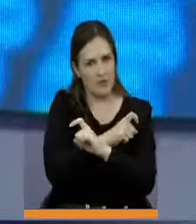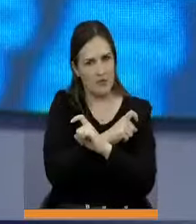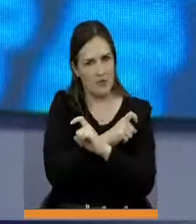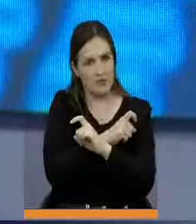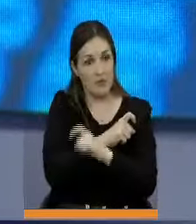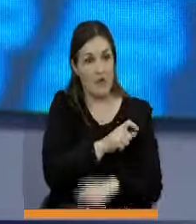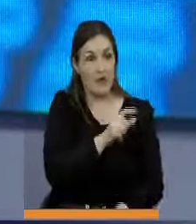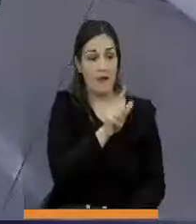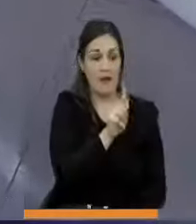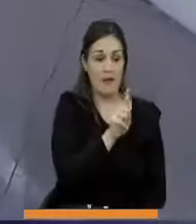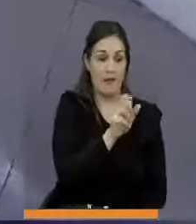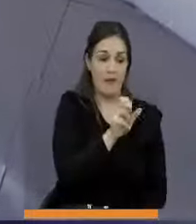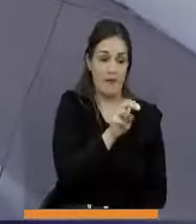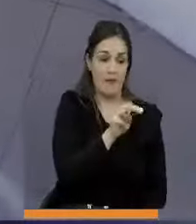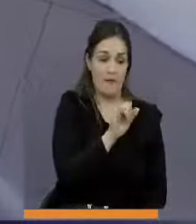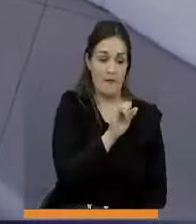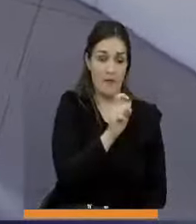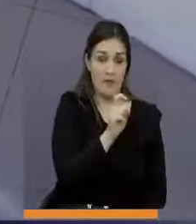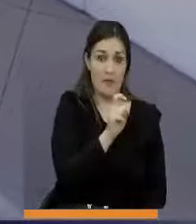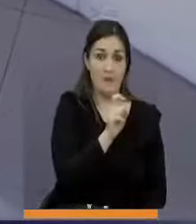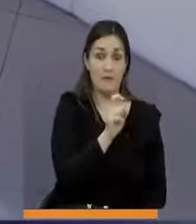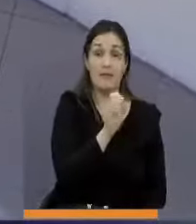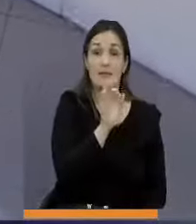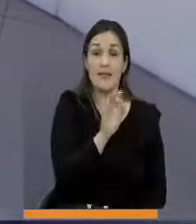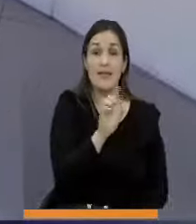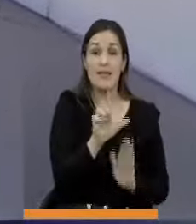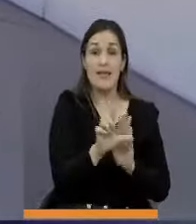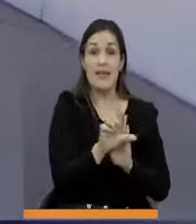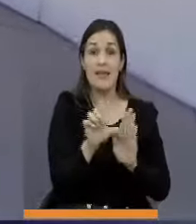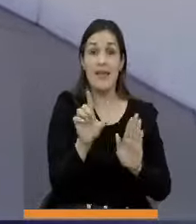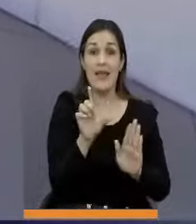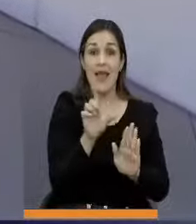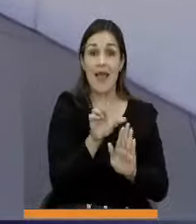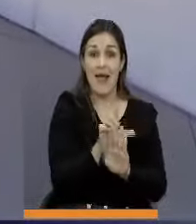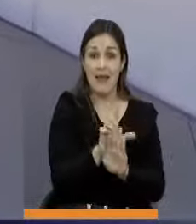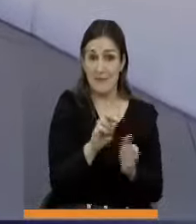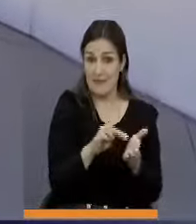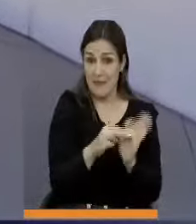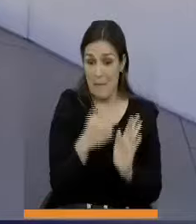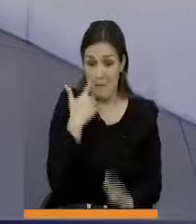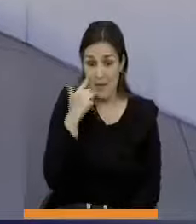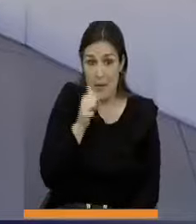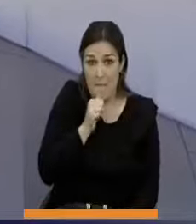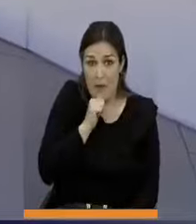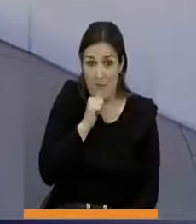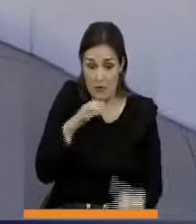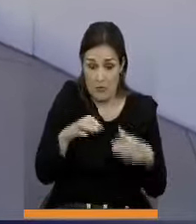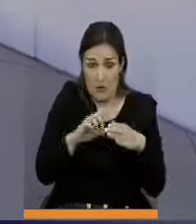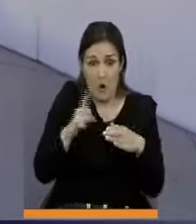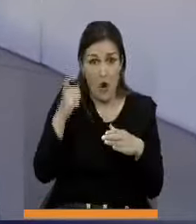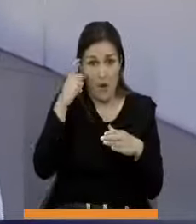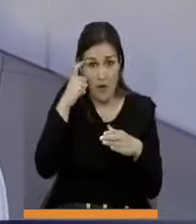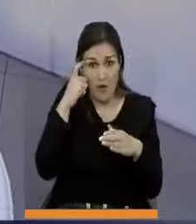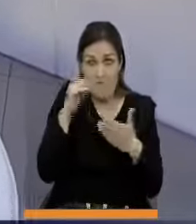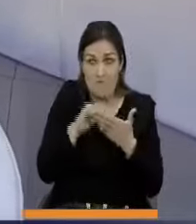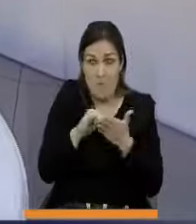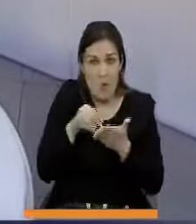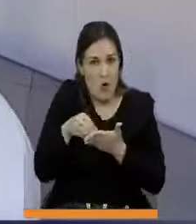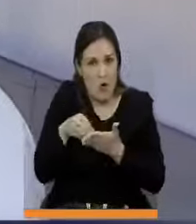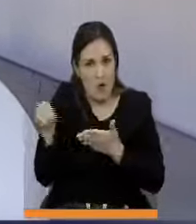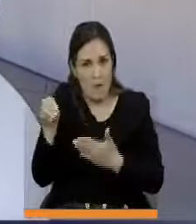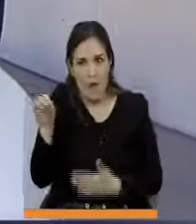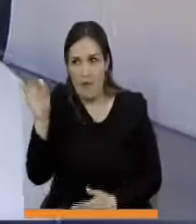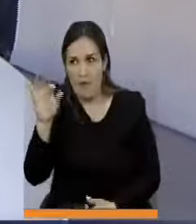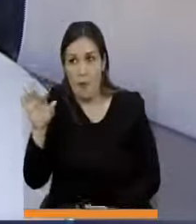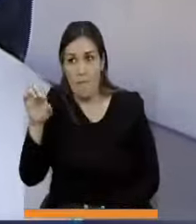Fénix es la compra en ese momento, eso es ilegal, por eso digo yo que actuaron como narcotraficantes con el tema de Pegasus, porque podían